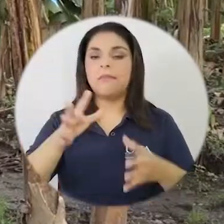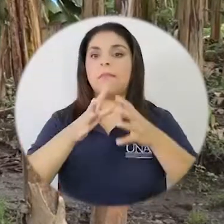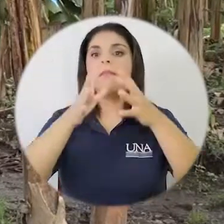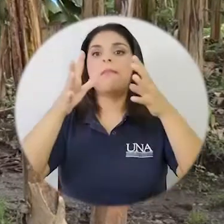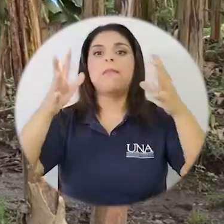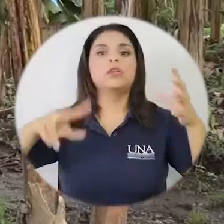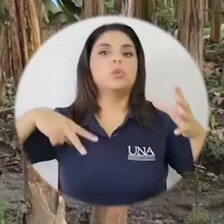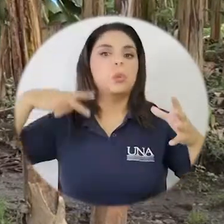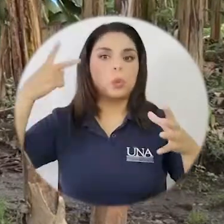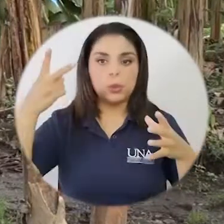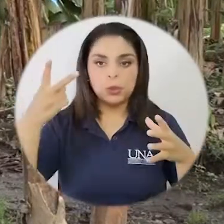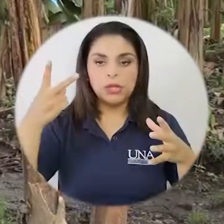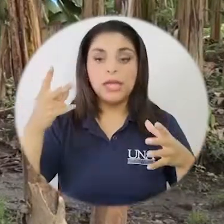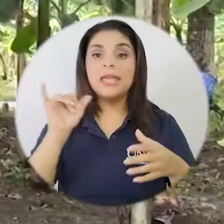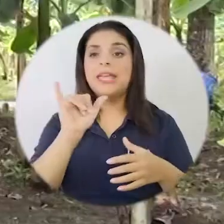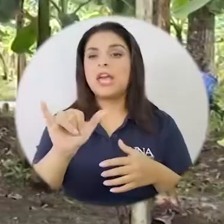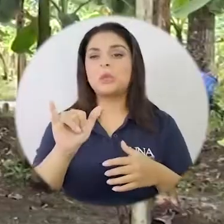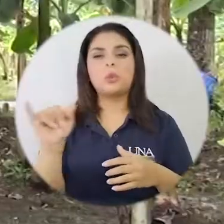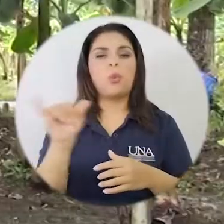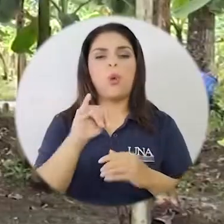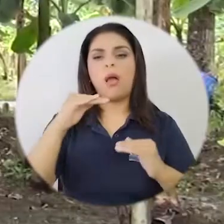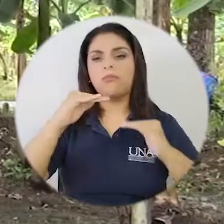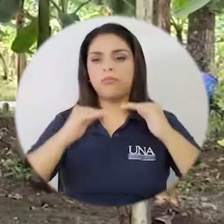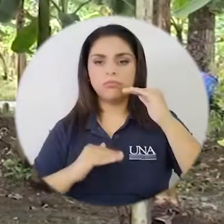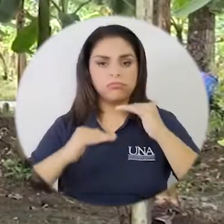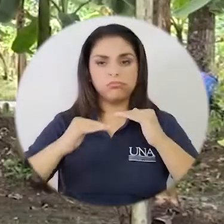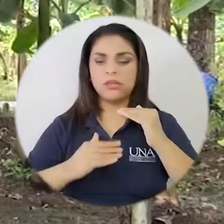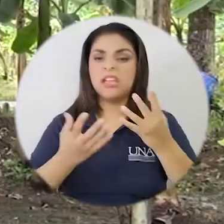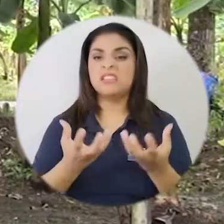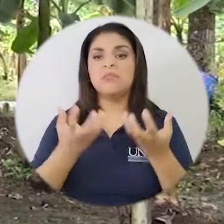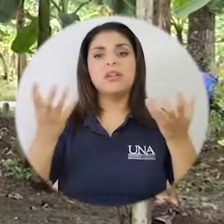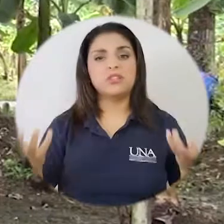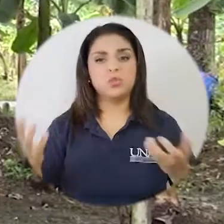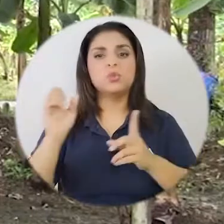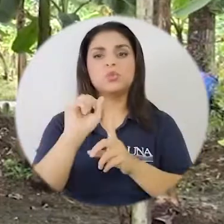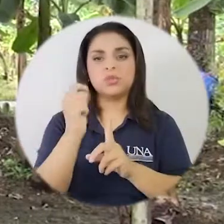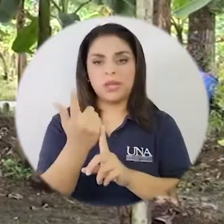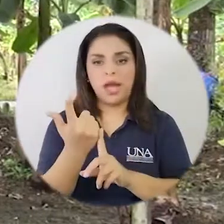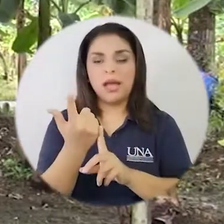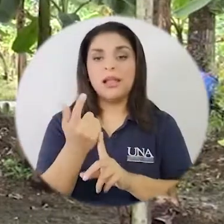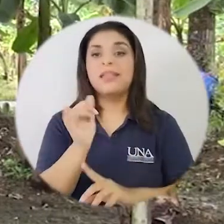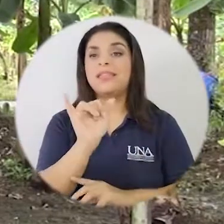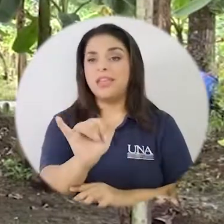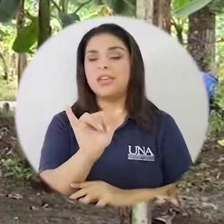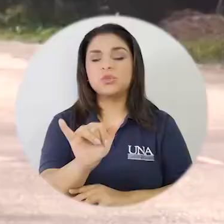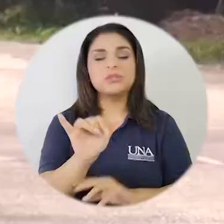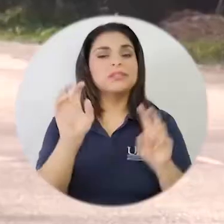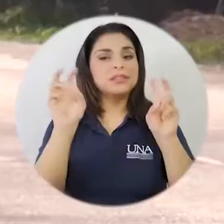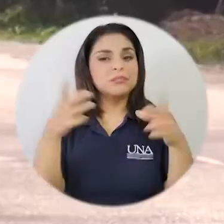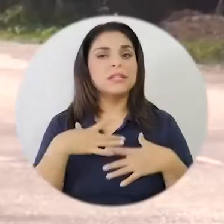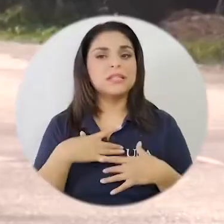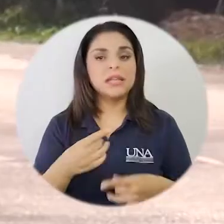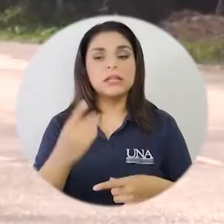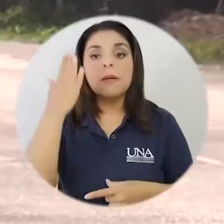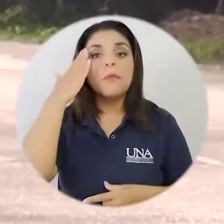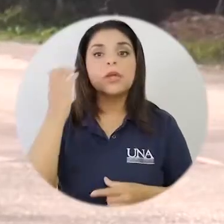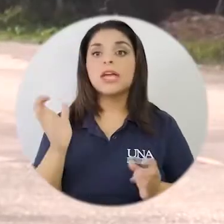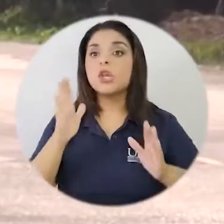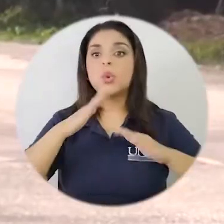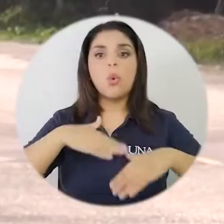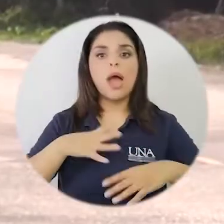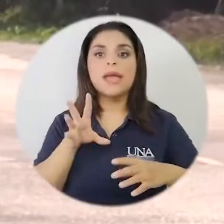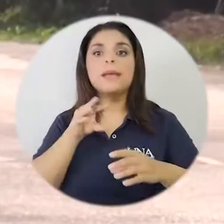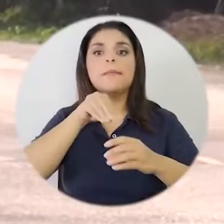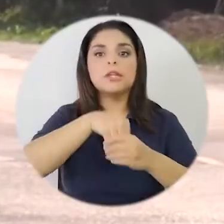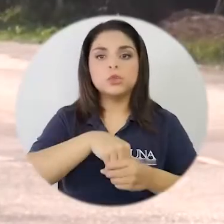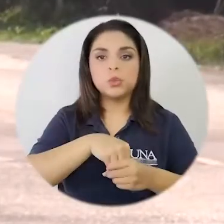continuar más con la inequidad, ¿verdad? Y con la separación social, que es un tema muy interesante, porque lejos de hacer una